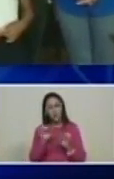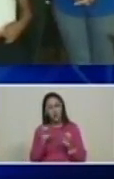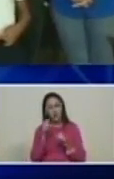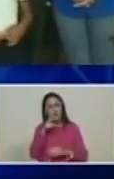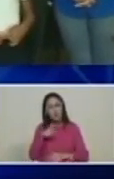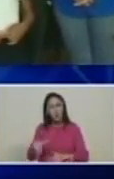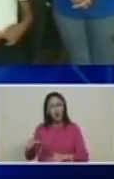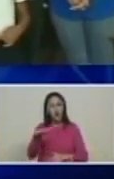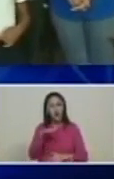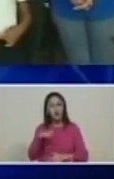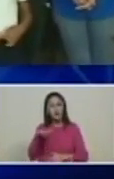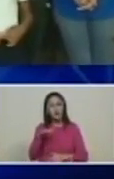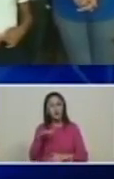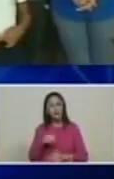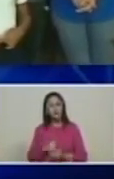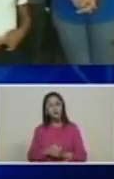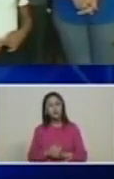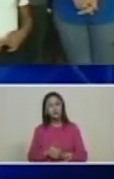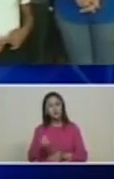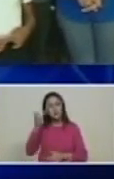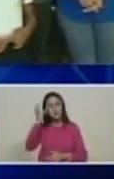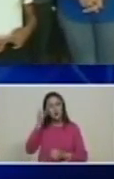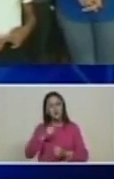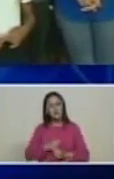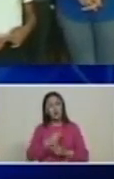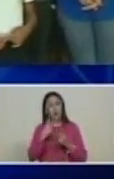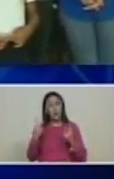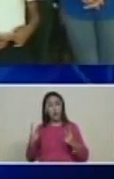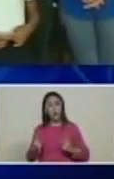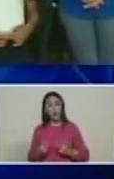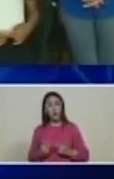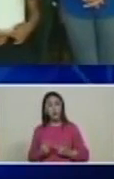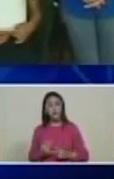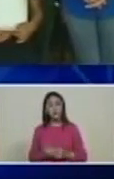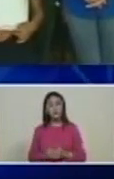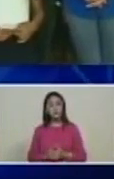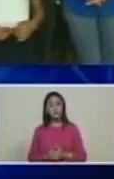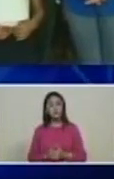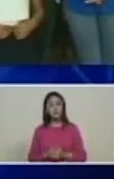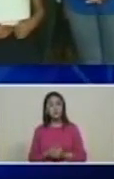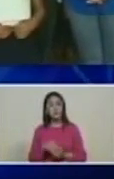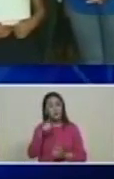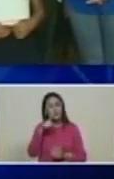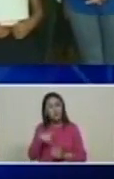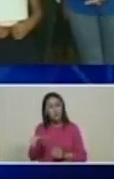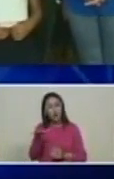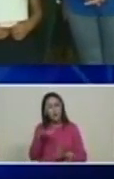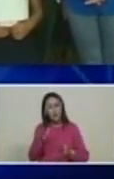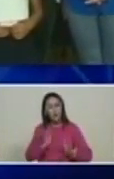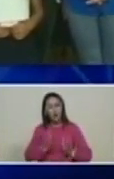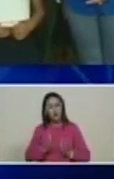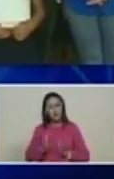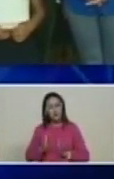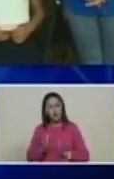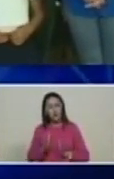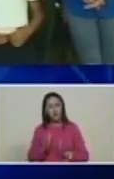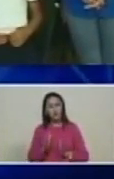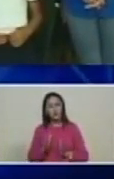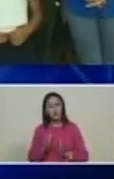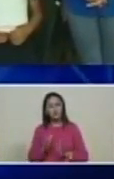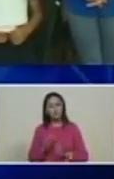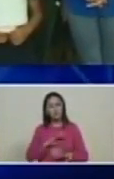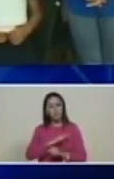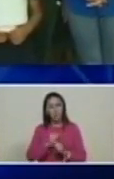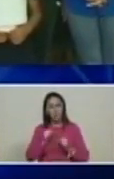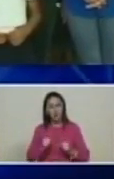educado, culto, con valores, un pueblo organizado, poderoso poder popular.